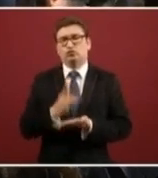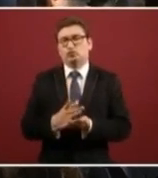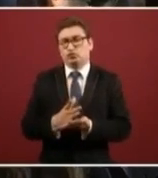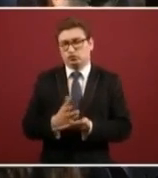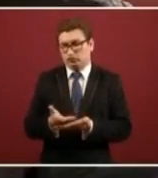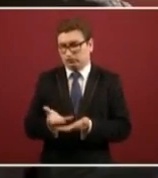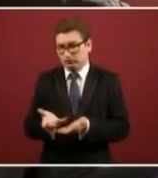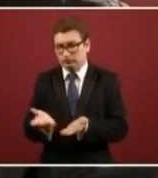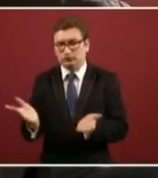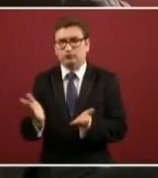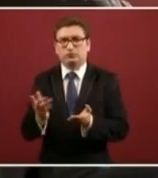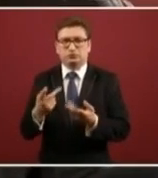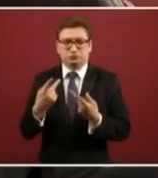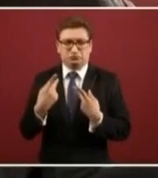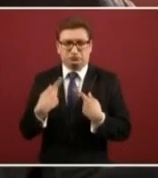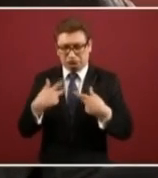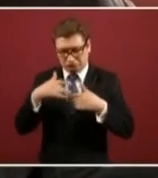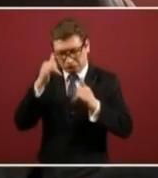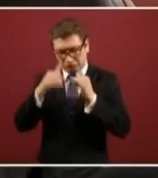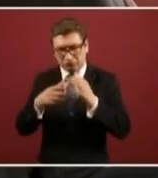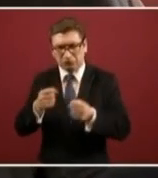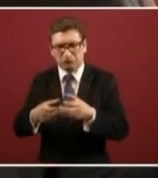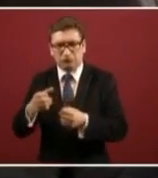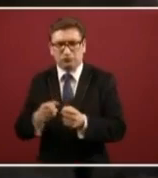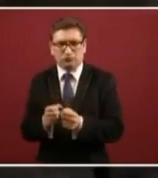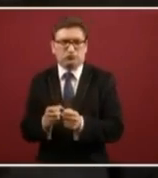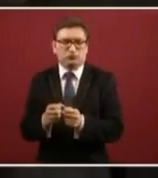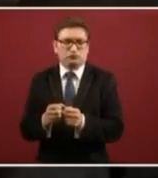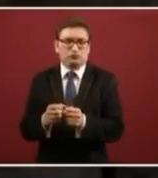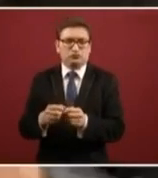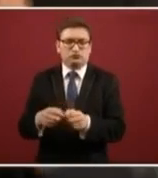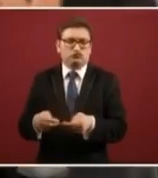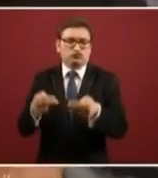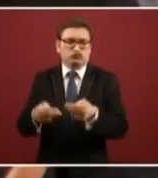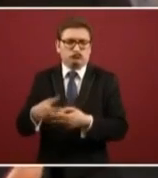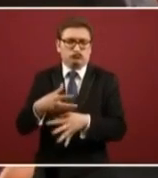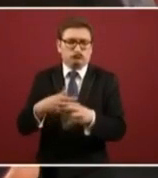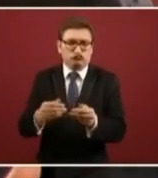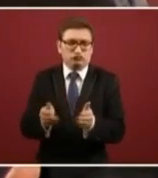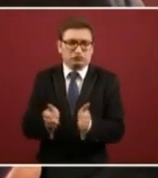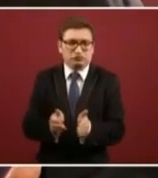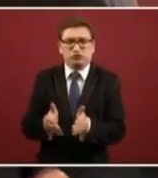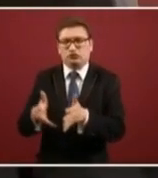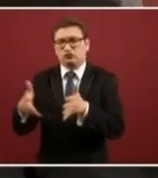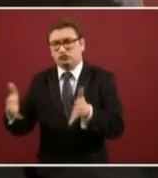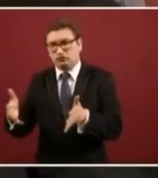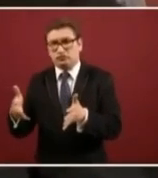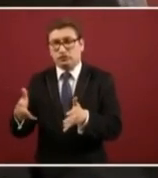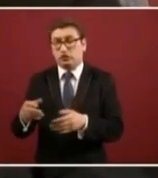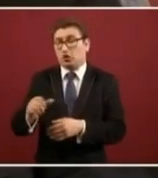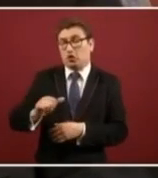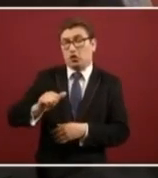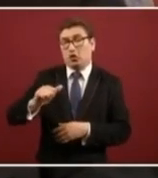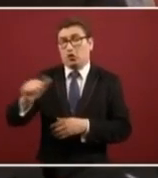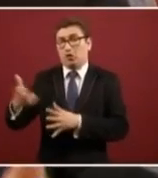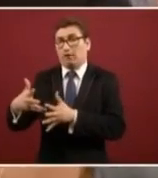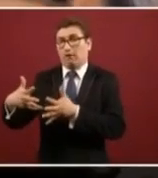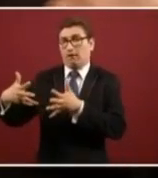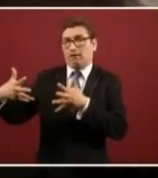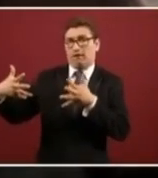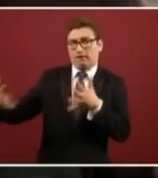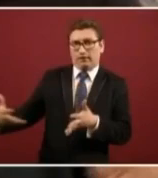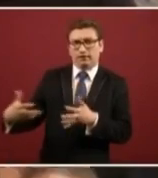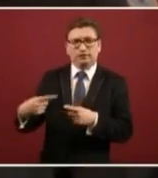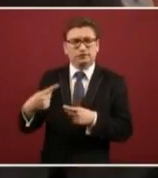pequeños y a medianos productores. Entonces, el resto del mercado, que no es de pequeños y medianos,